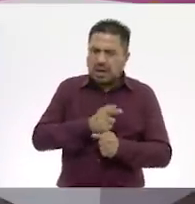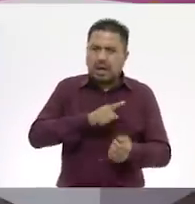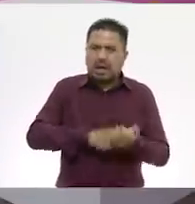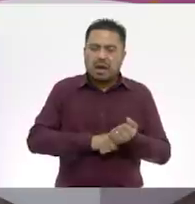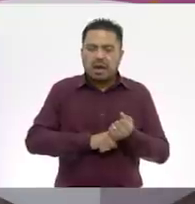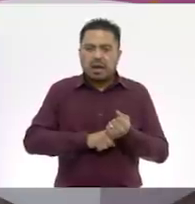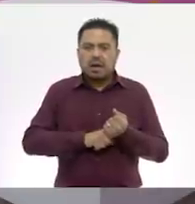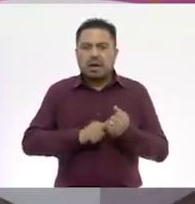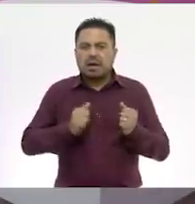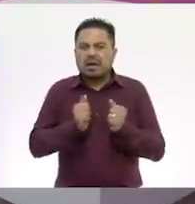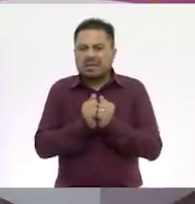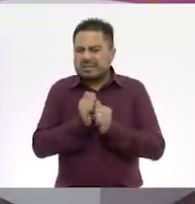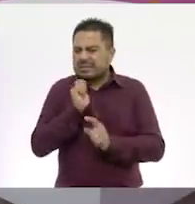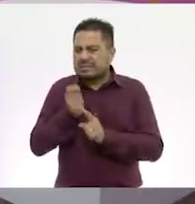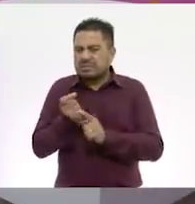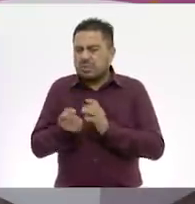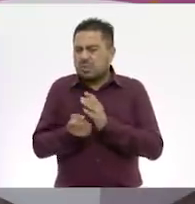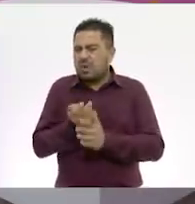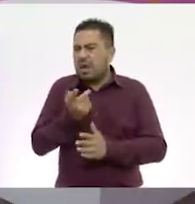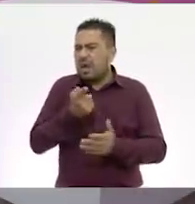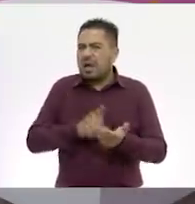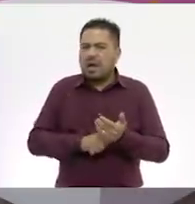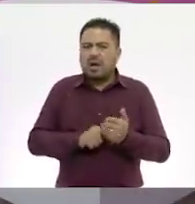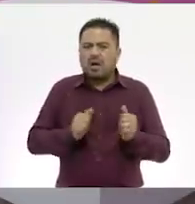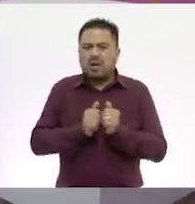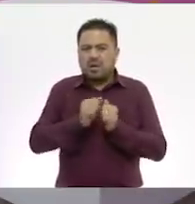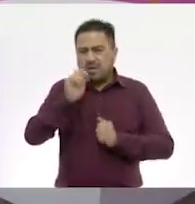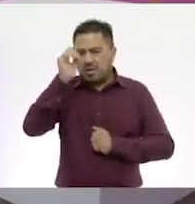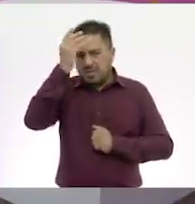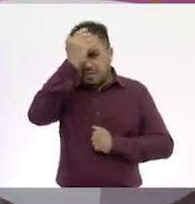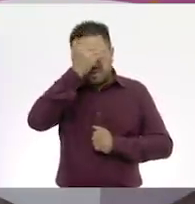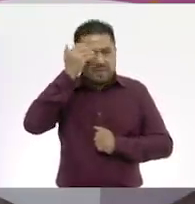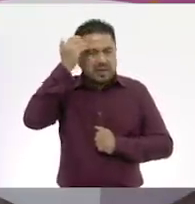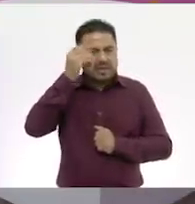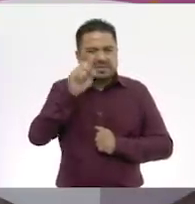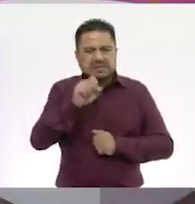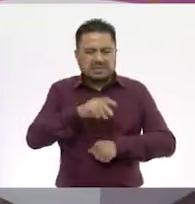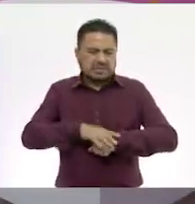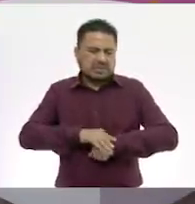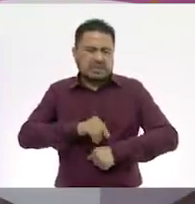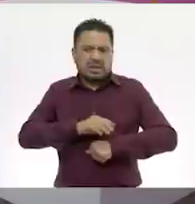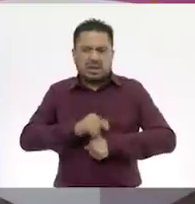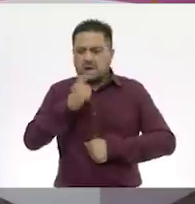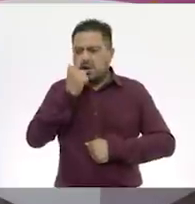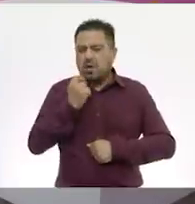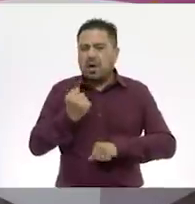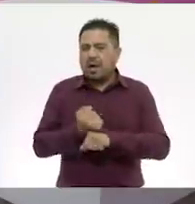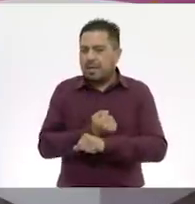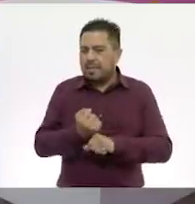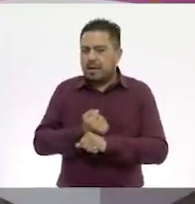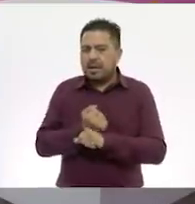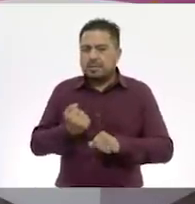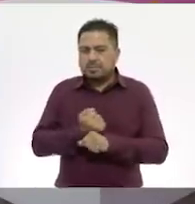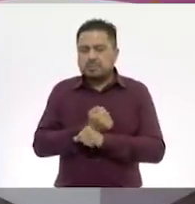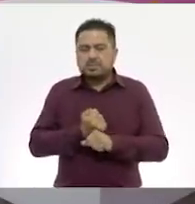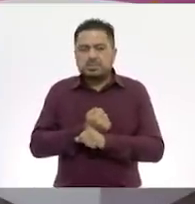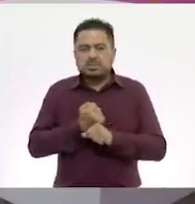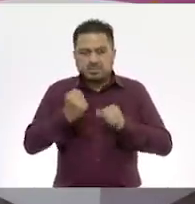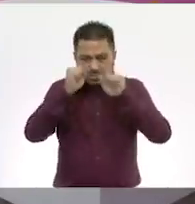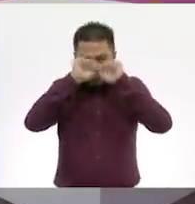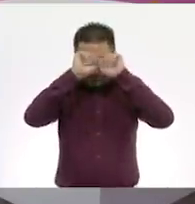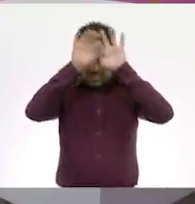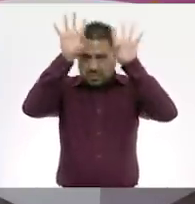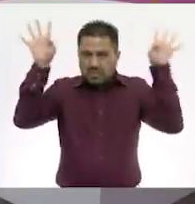y cabestro eran nuevecitos, con flecos de seda rojos y amarillos. Borlas y penacho llevaba